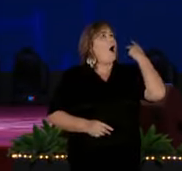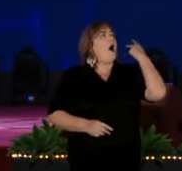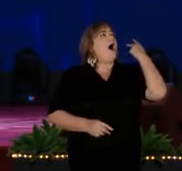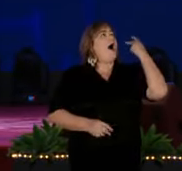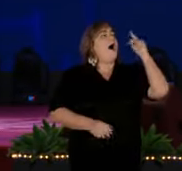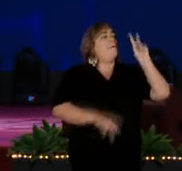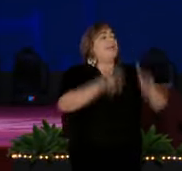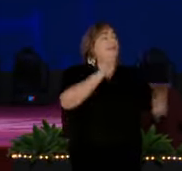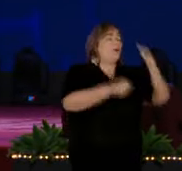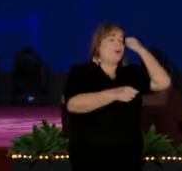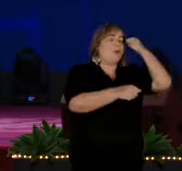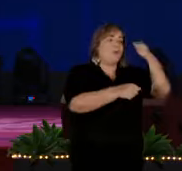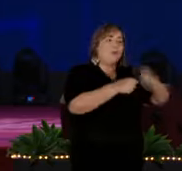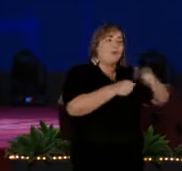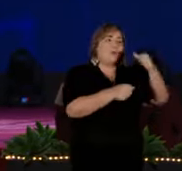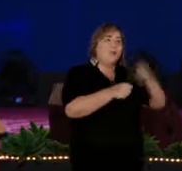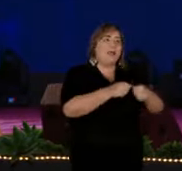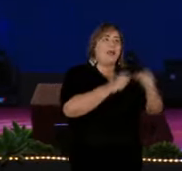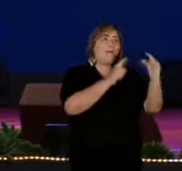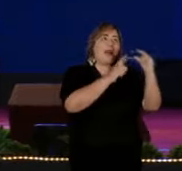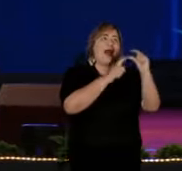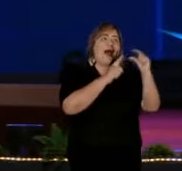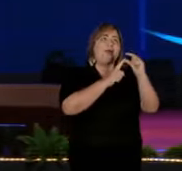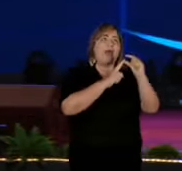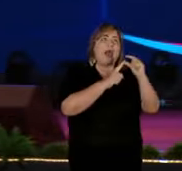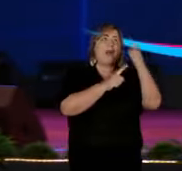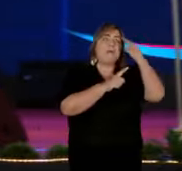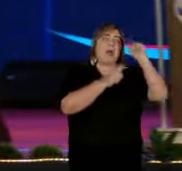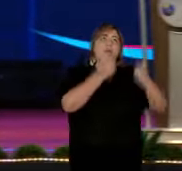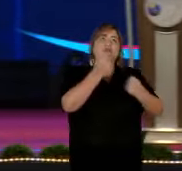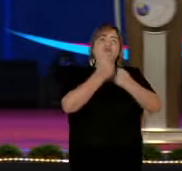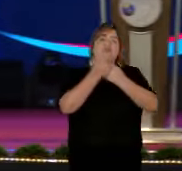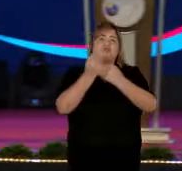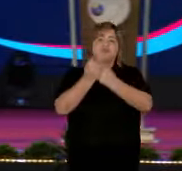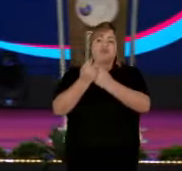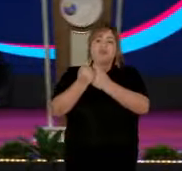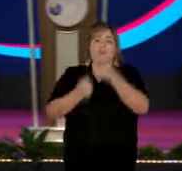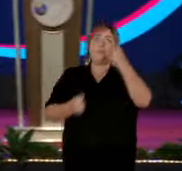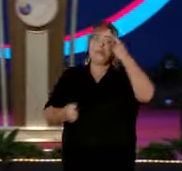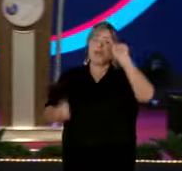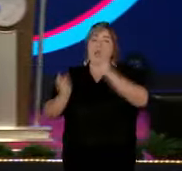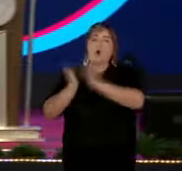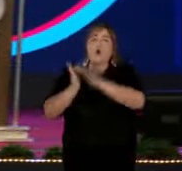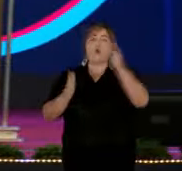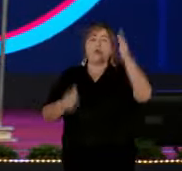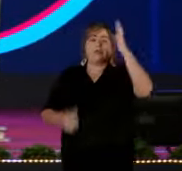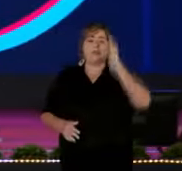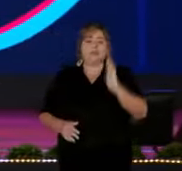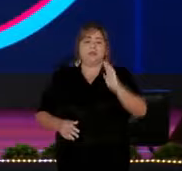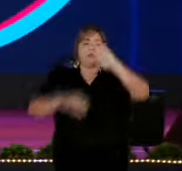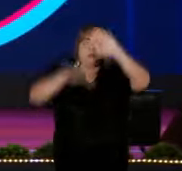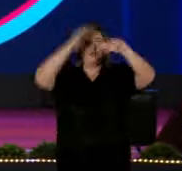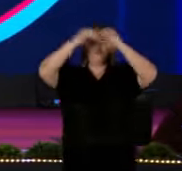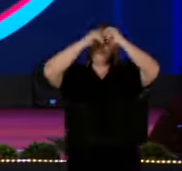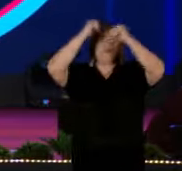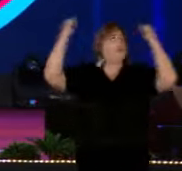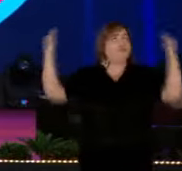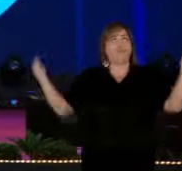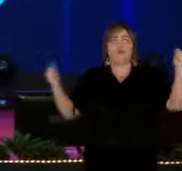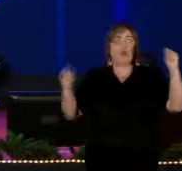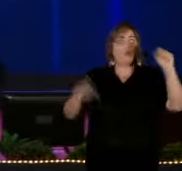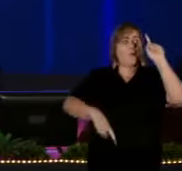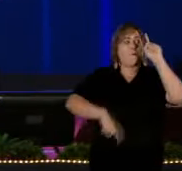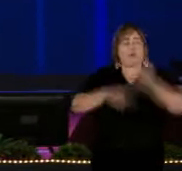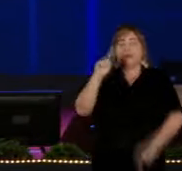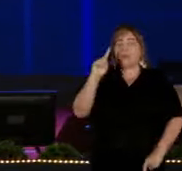hemos enseñado y la que usted también ha impartido para la gloria del Señor. Y en el reino de los cielos no nos podemos detener. El